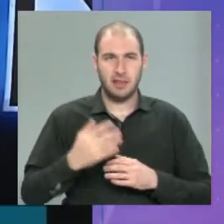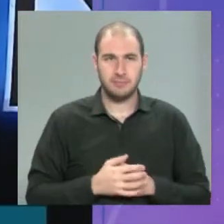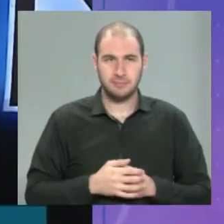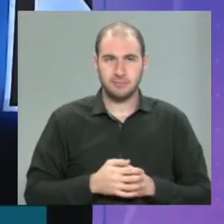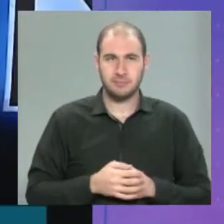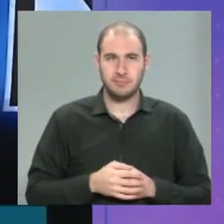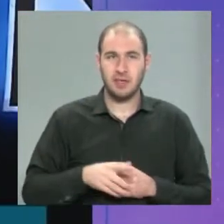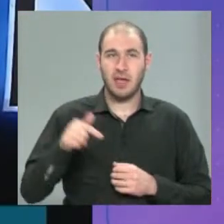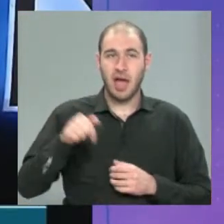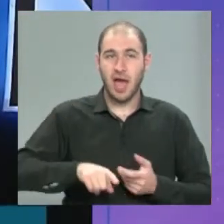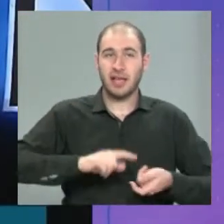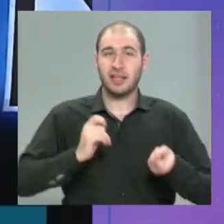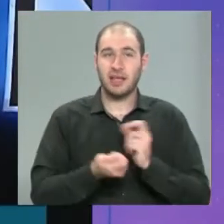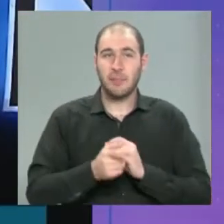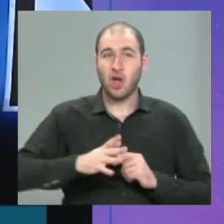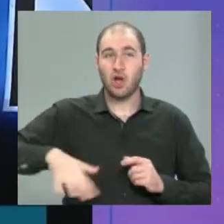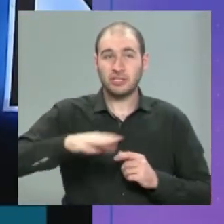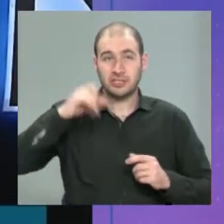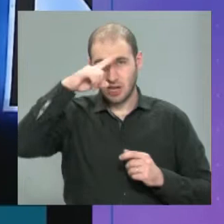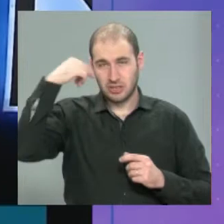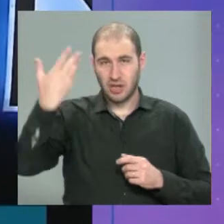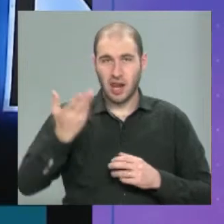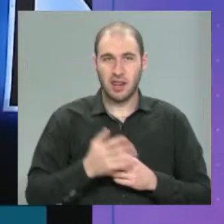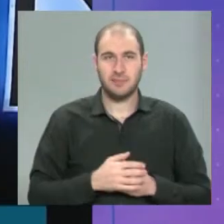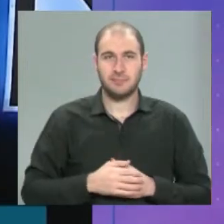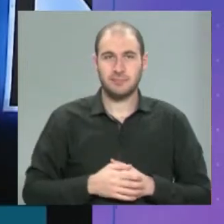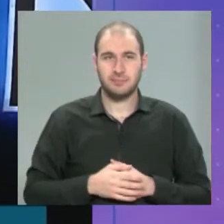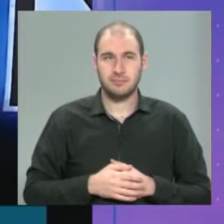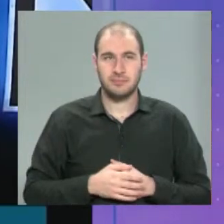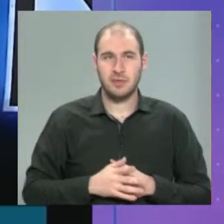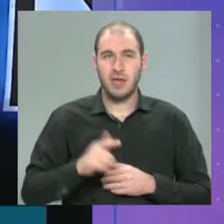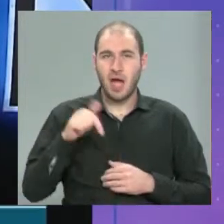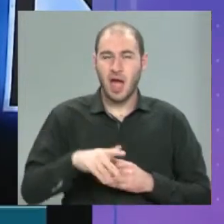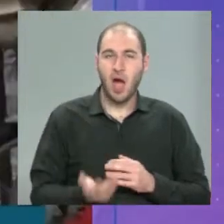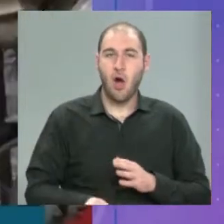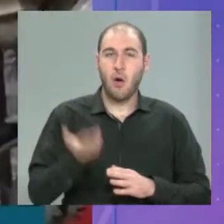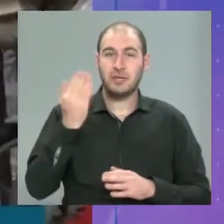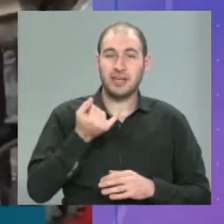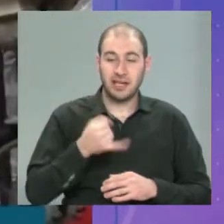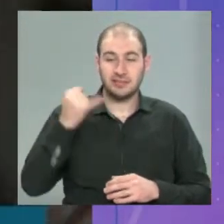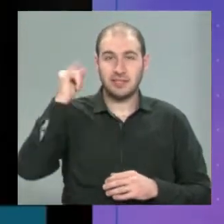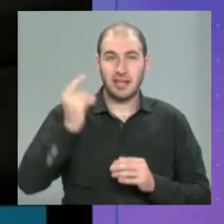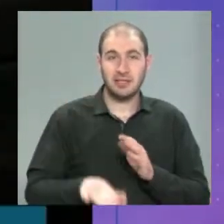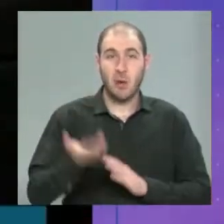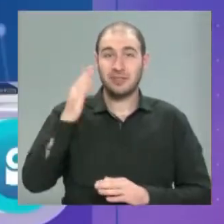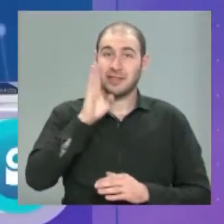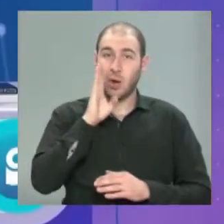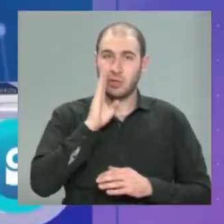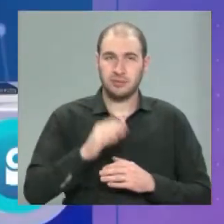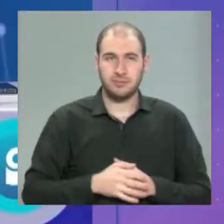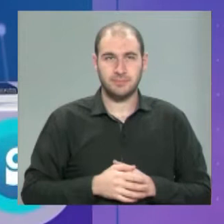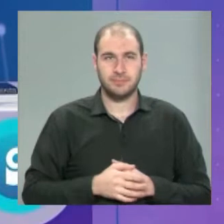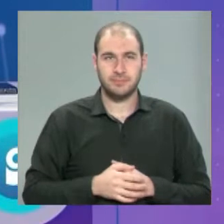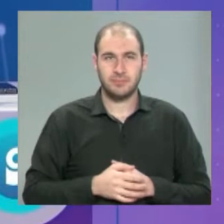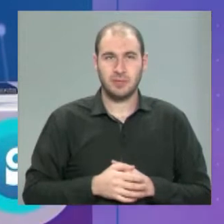partir de cambios en el contexto internacional, sobre todo en el aumento de la tasa de interés de Estados Unidos. Lo cierto es